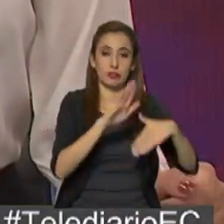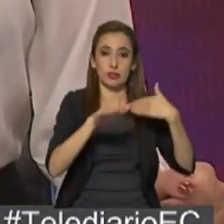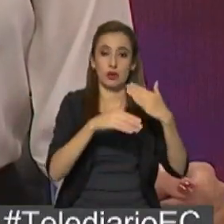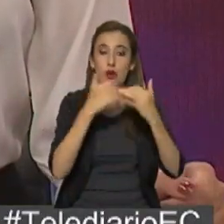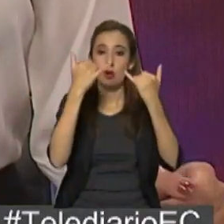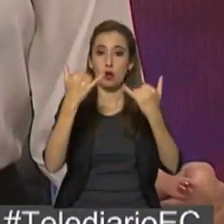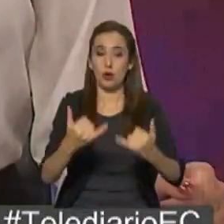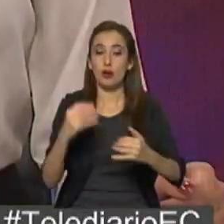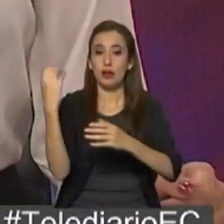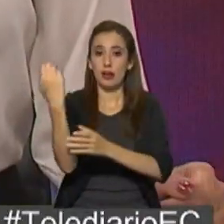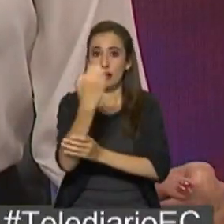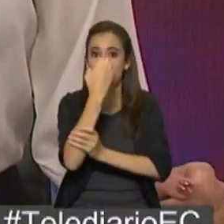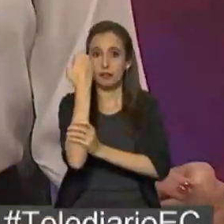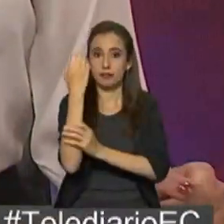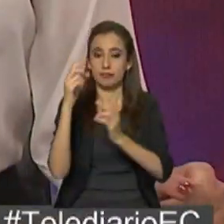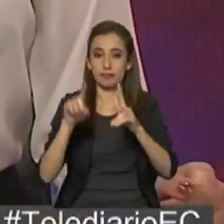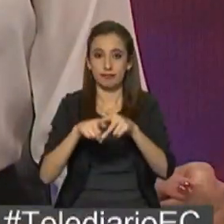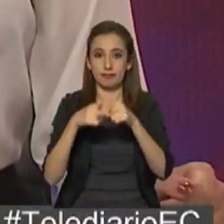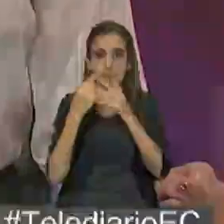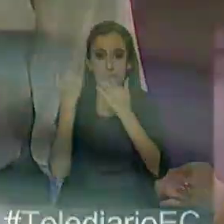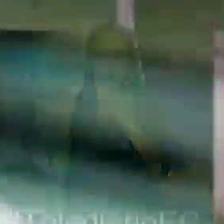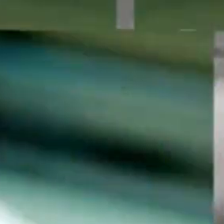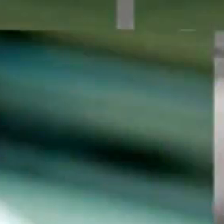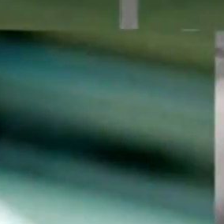de la emergencia sanitaria comenzamos